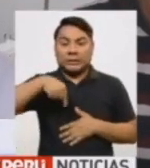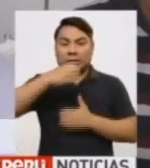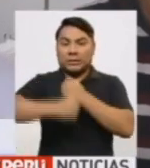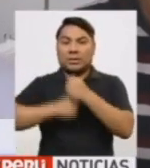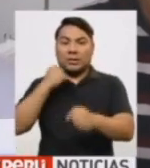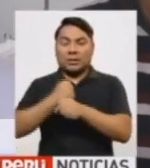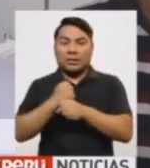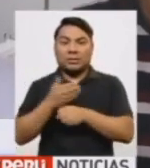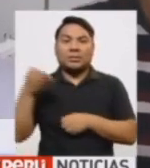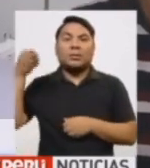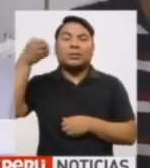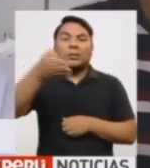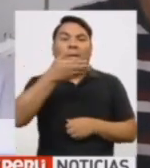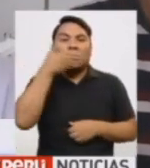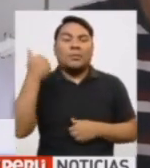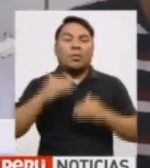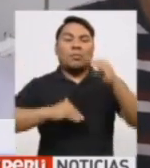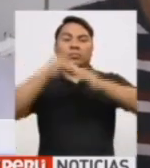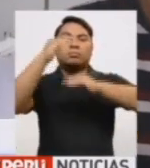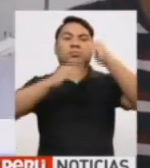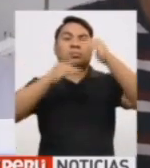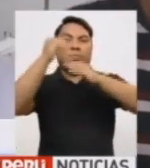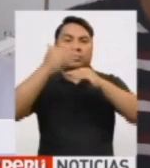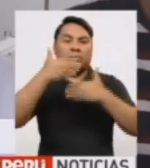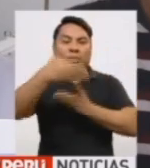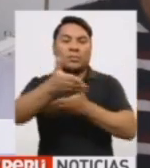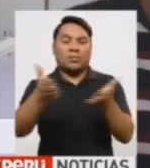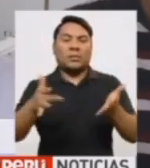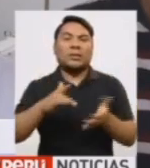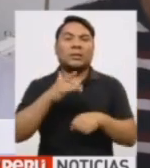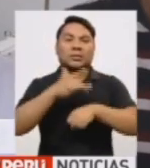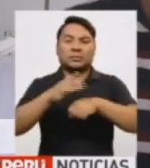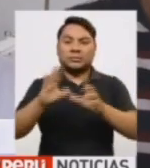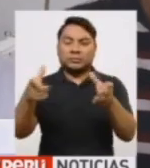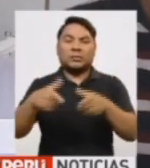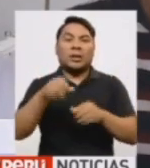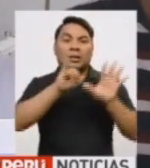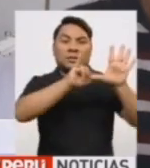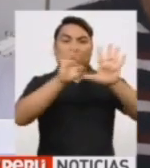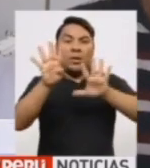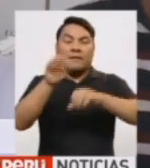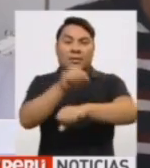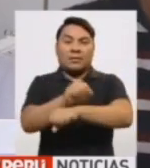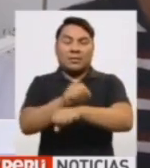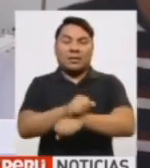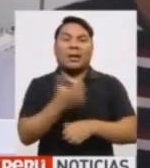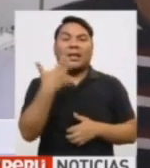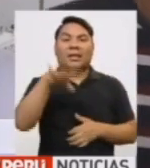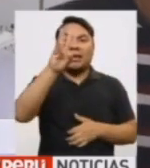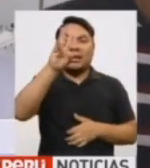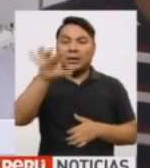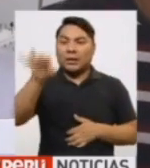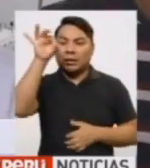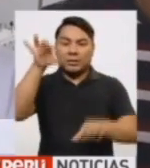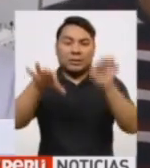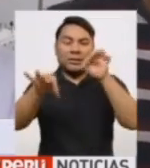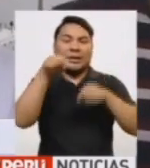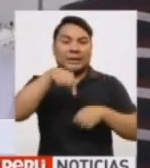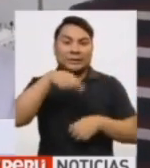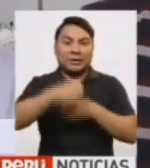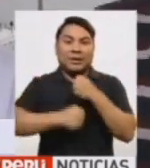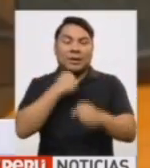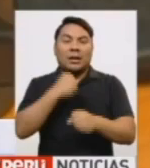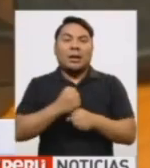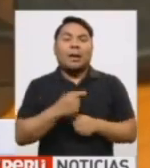albergue, construyendo pabellones en lugares de áreas libres. Tenemos de los 69 penales, 17 de ellos han sido elegidos este año para construir